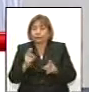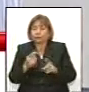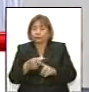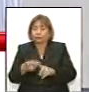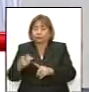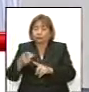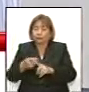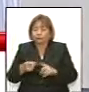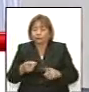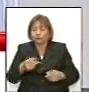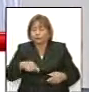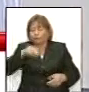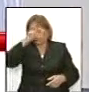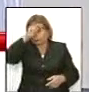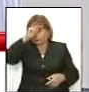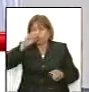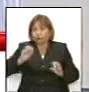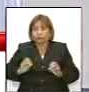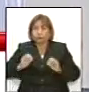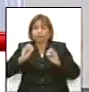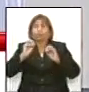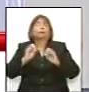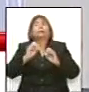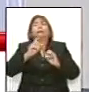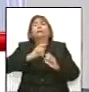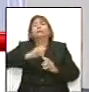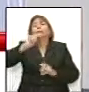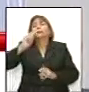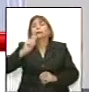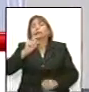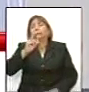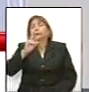de restaurar el Tahuantinsuyo en